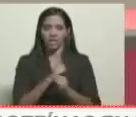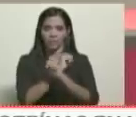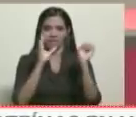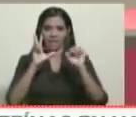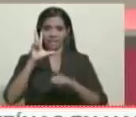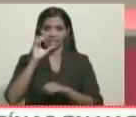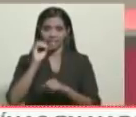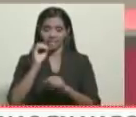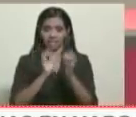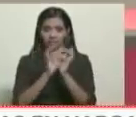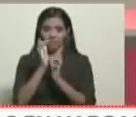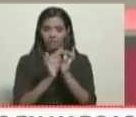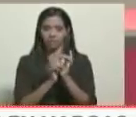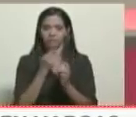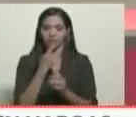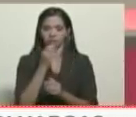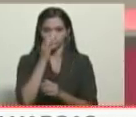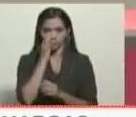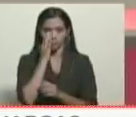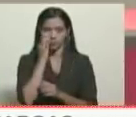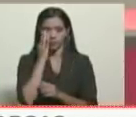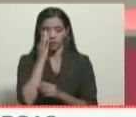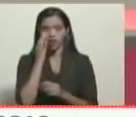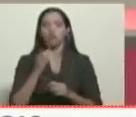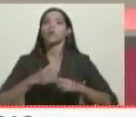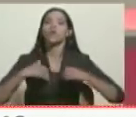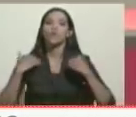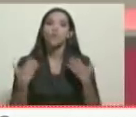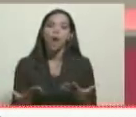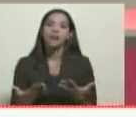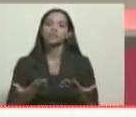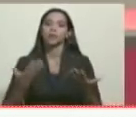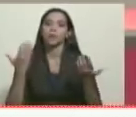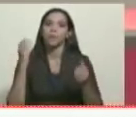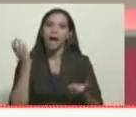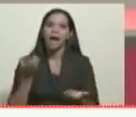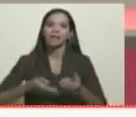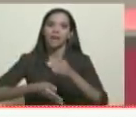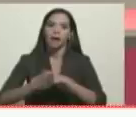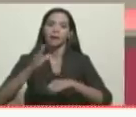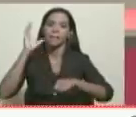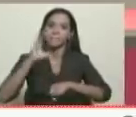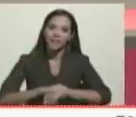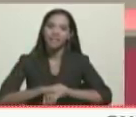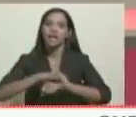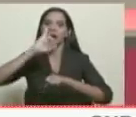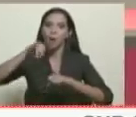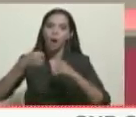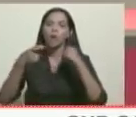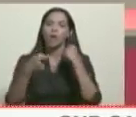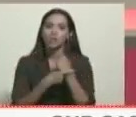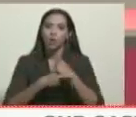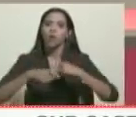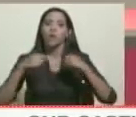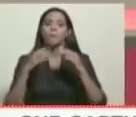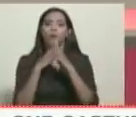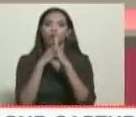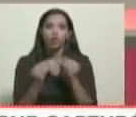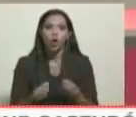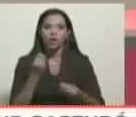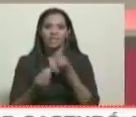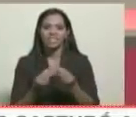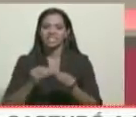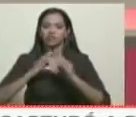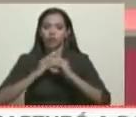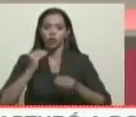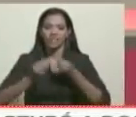30? Me dijo, ¿cuándo van a meter en la cárcel a Juan Guaidó por todo lo que ha hecho y todo lo que